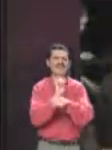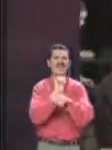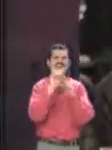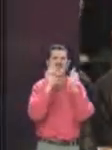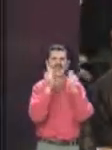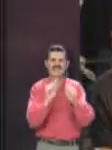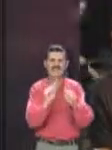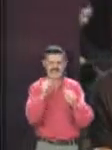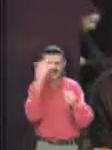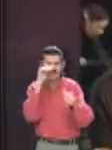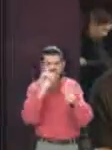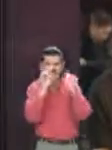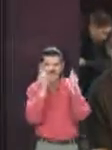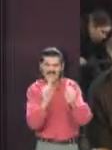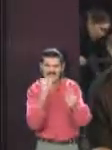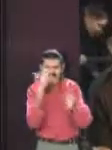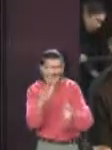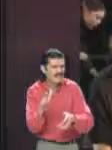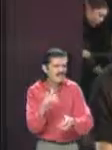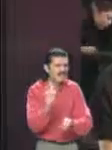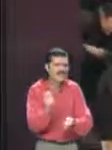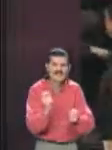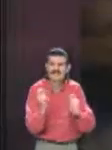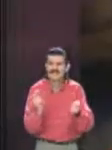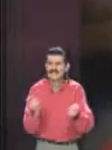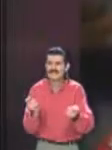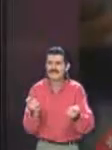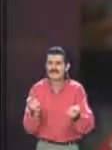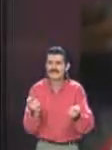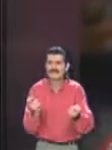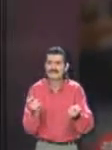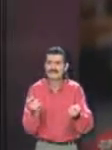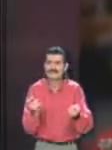¿Qué saben del arte? ¿Alguien sabe algo del arte?